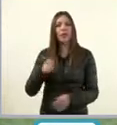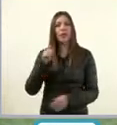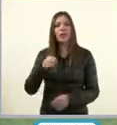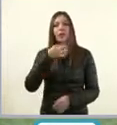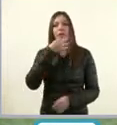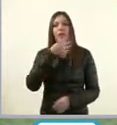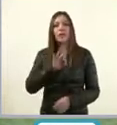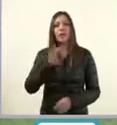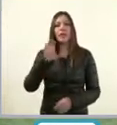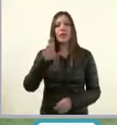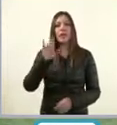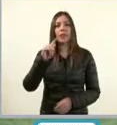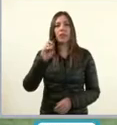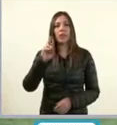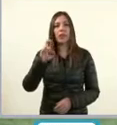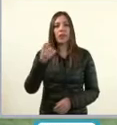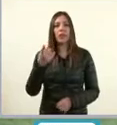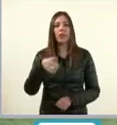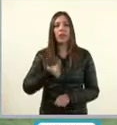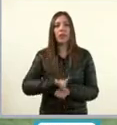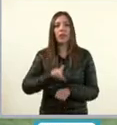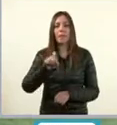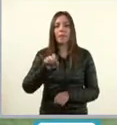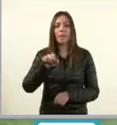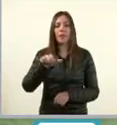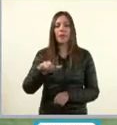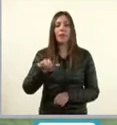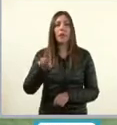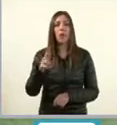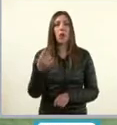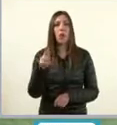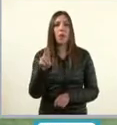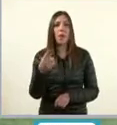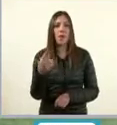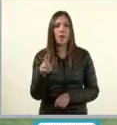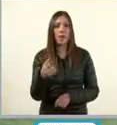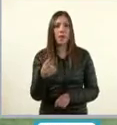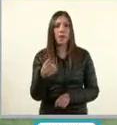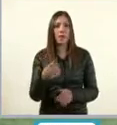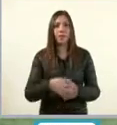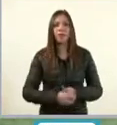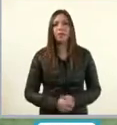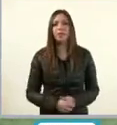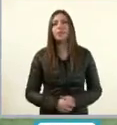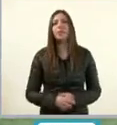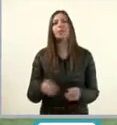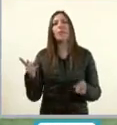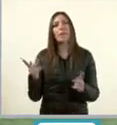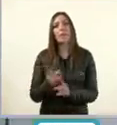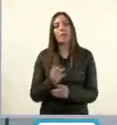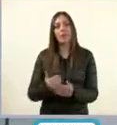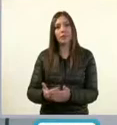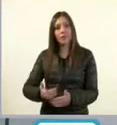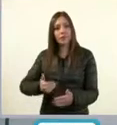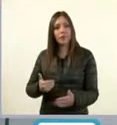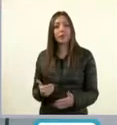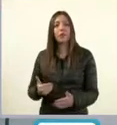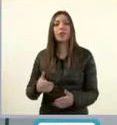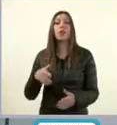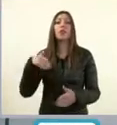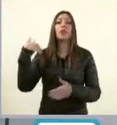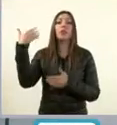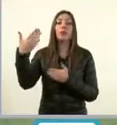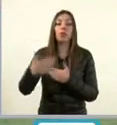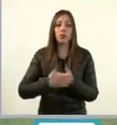Rey, el 26 de noviembre. Ok. El fue siguiente, el pasado, ¿no? el siguiente